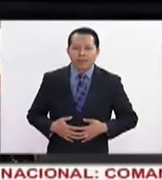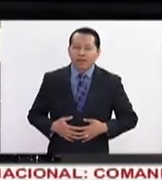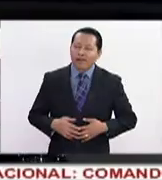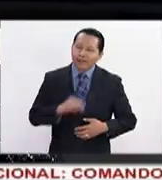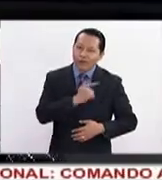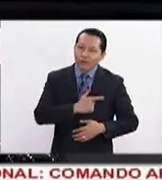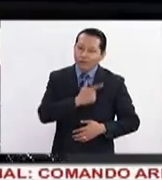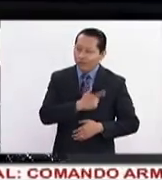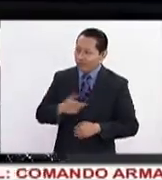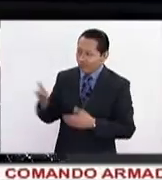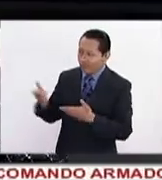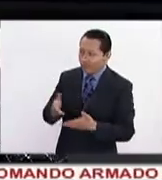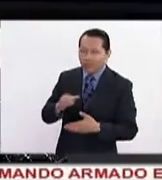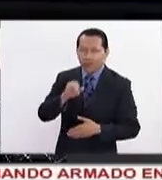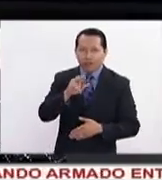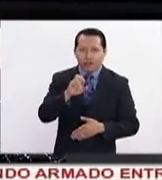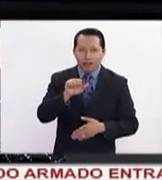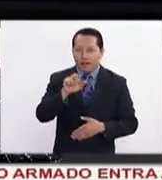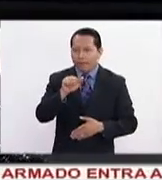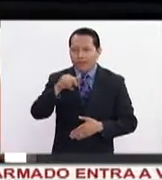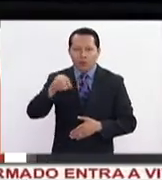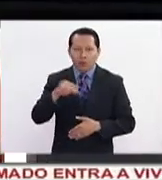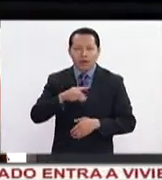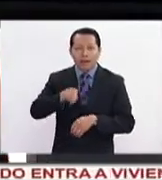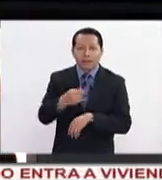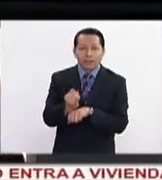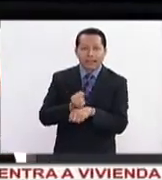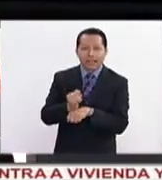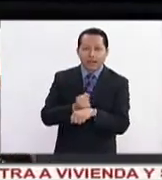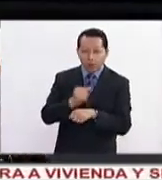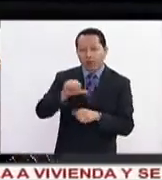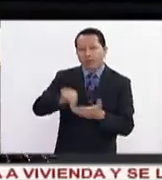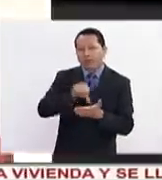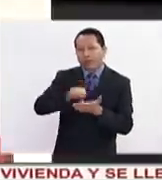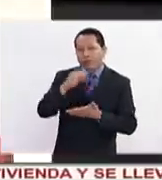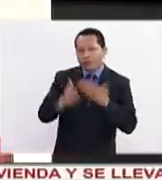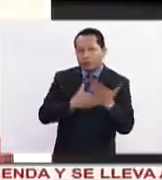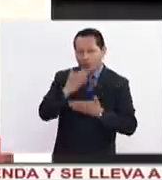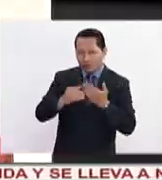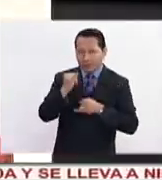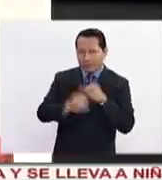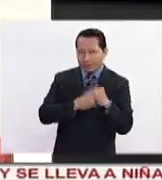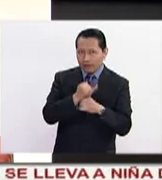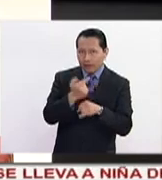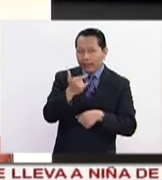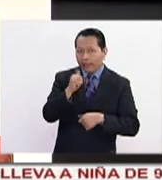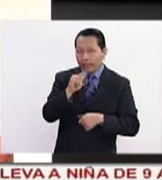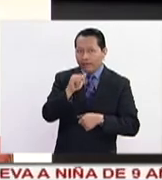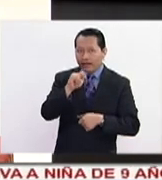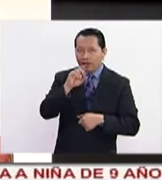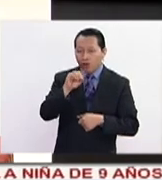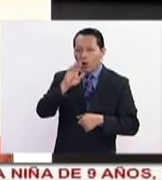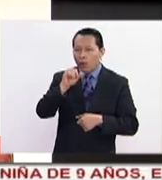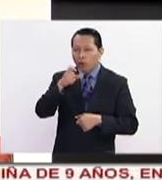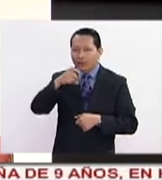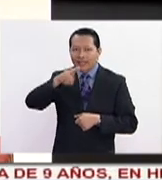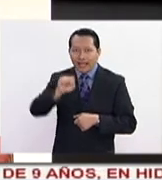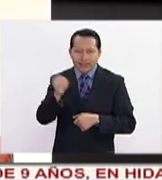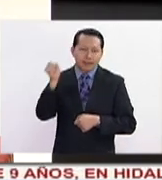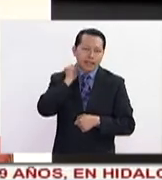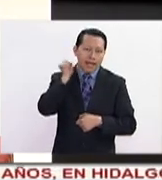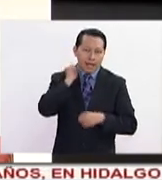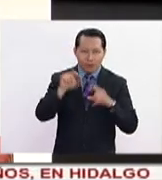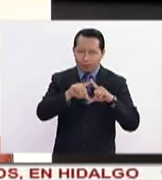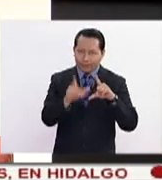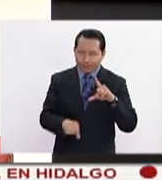Es un gusto que esté aquí en el estudio Jorge Armijo, él es investigador del Centro de Estudios Internacionales Gilberto Bosques del Senado de la República, con quien